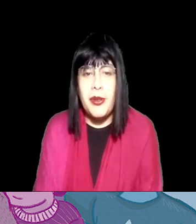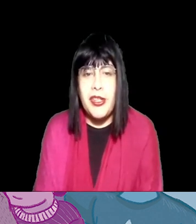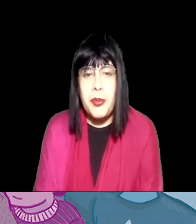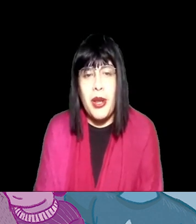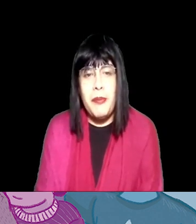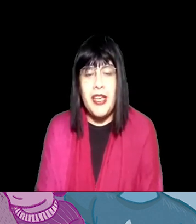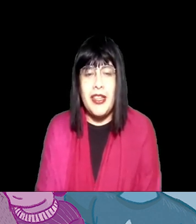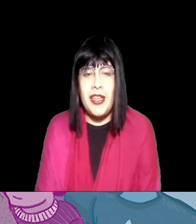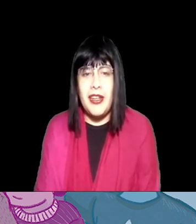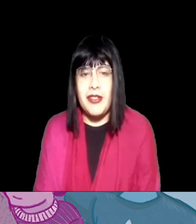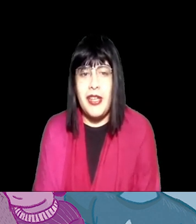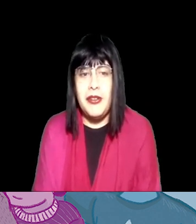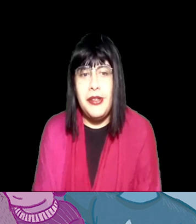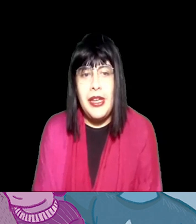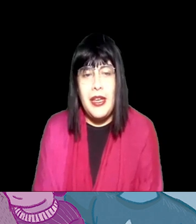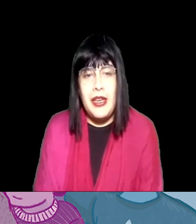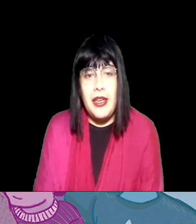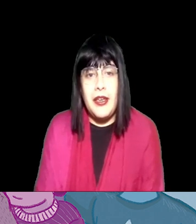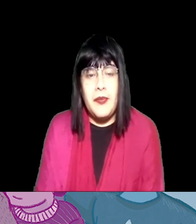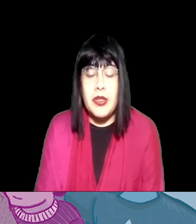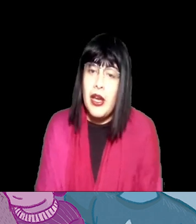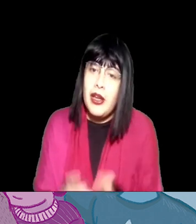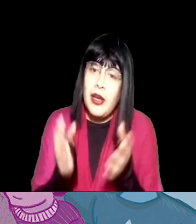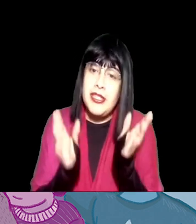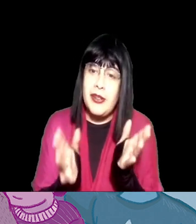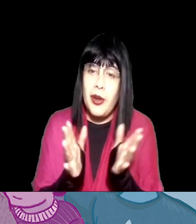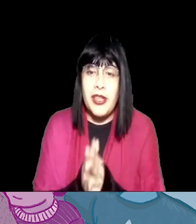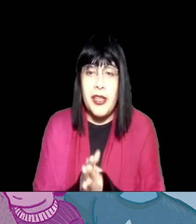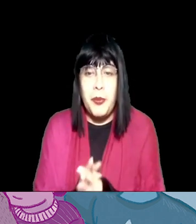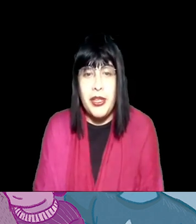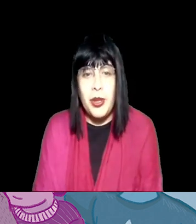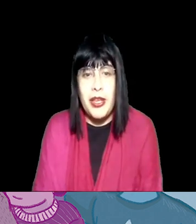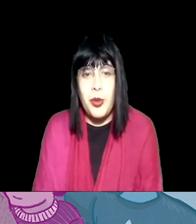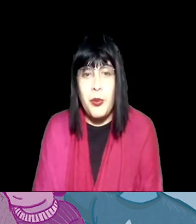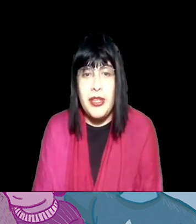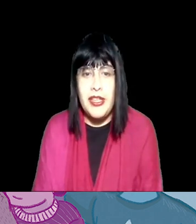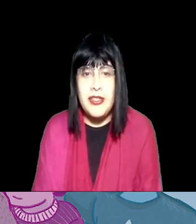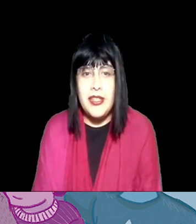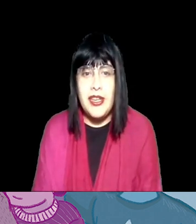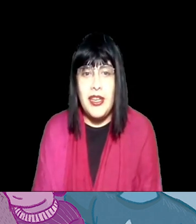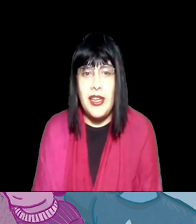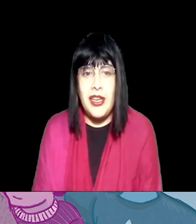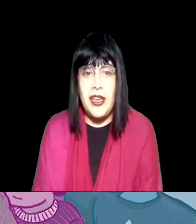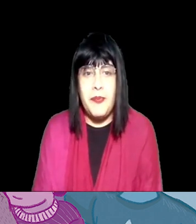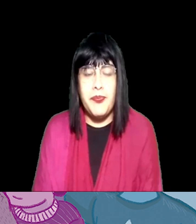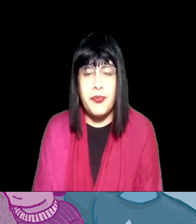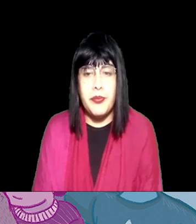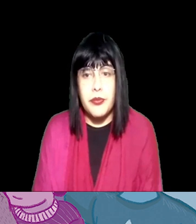seguimos entonces con este programa especial de aniversario. Ya, Michel, nos comentaste un poquito del año 2015